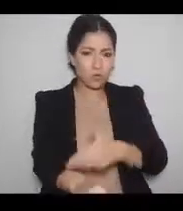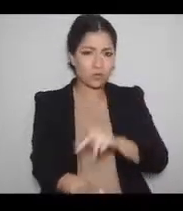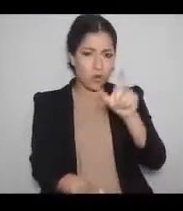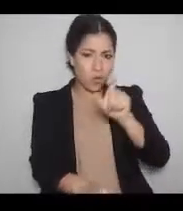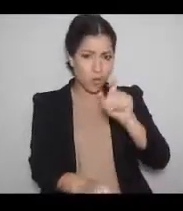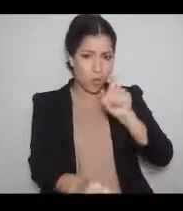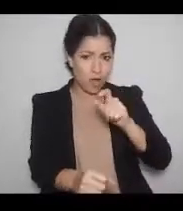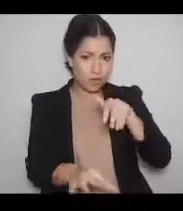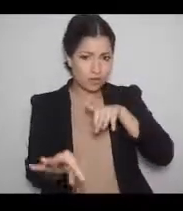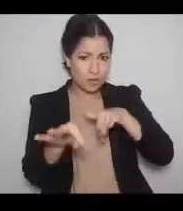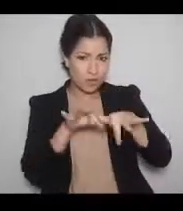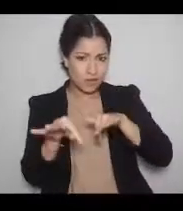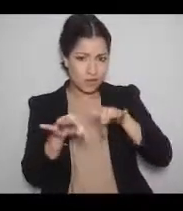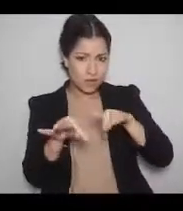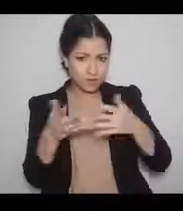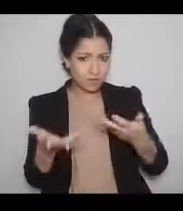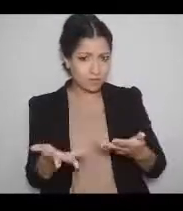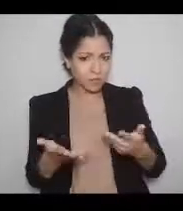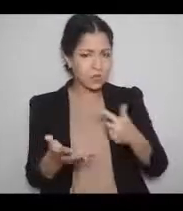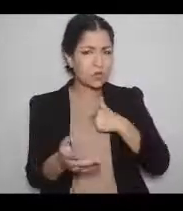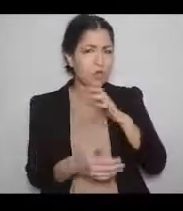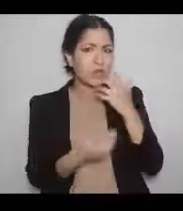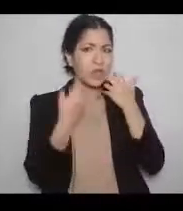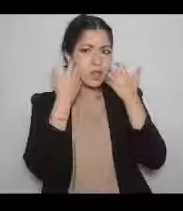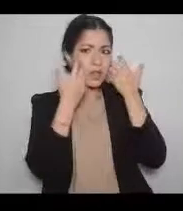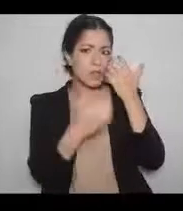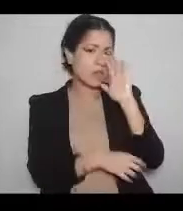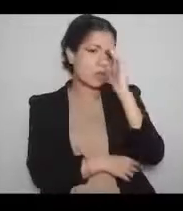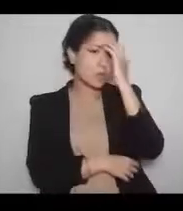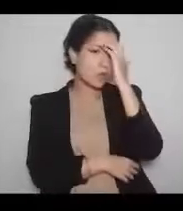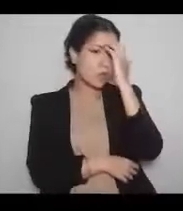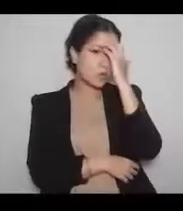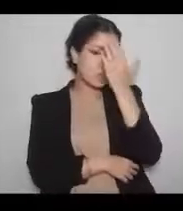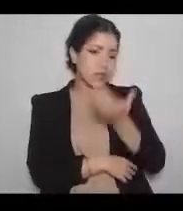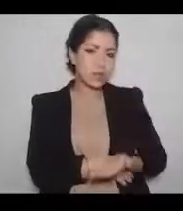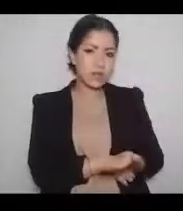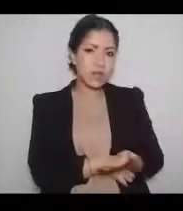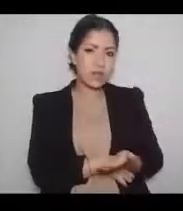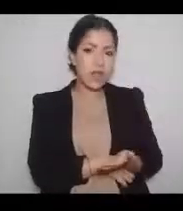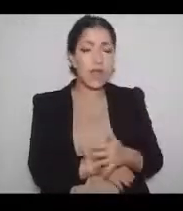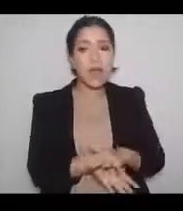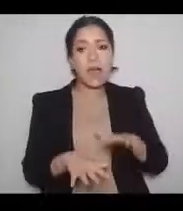A veces no basta la luz de las luciérnagas. Quieres conocer el gusano.